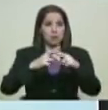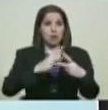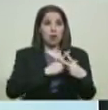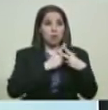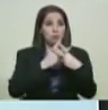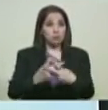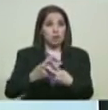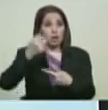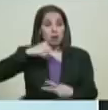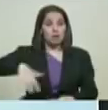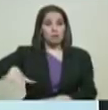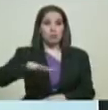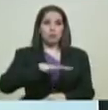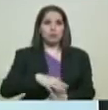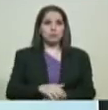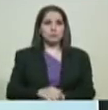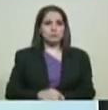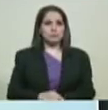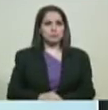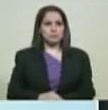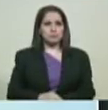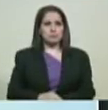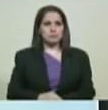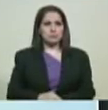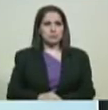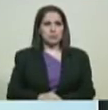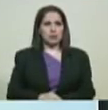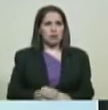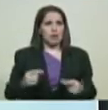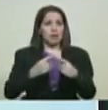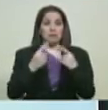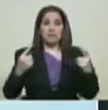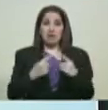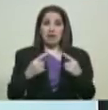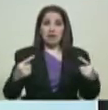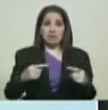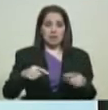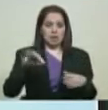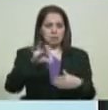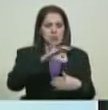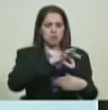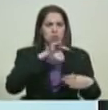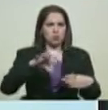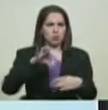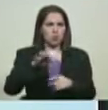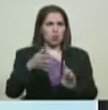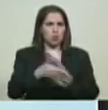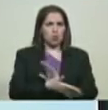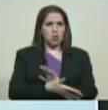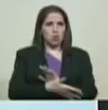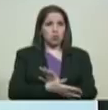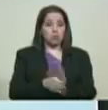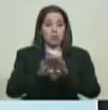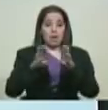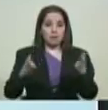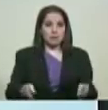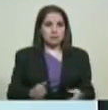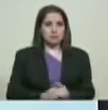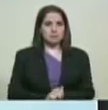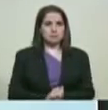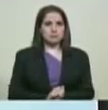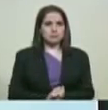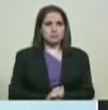popular. Ya queda depositado mi voto allí y el voto de todos los votantes de esa mesa. Luego